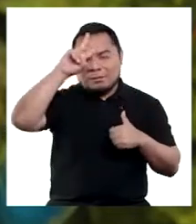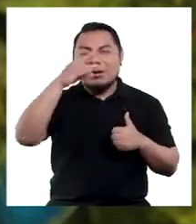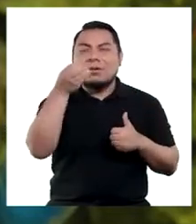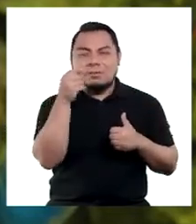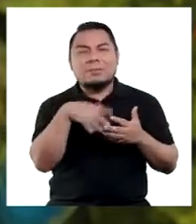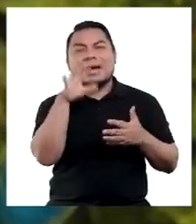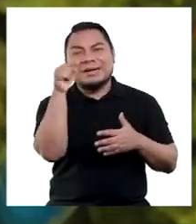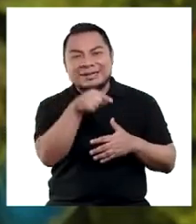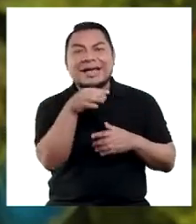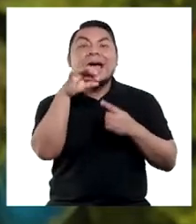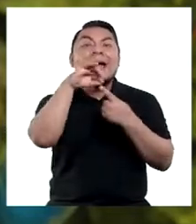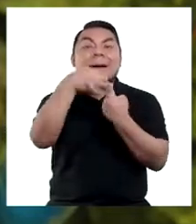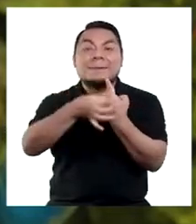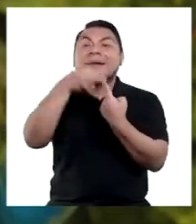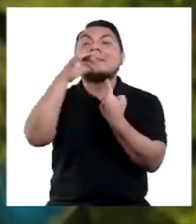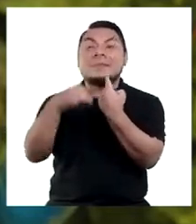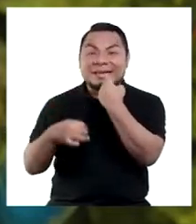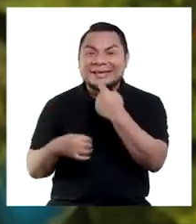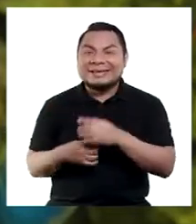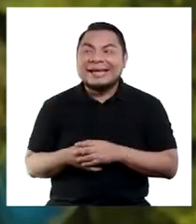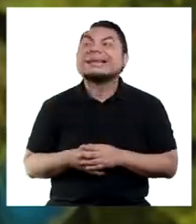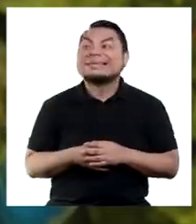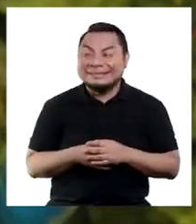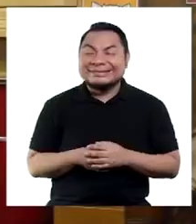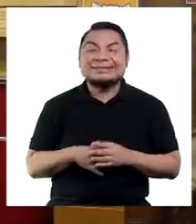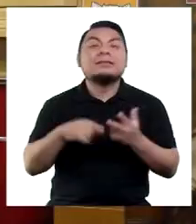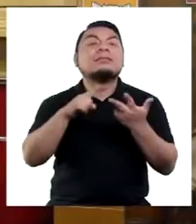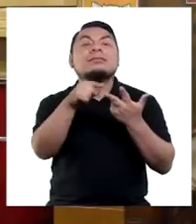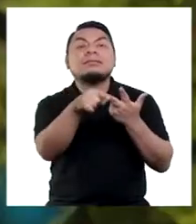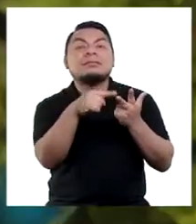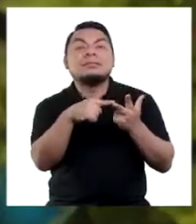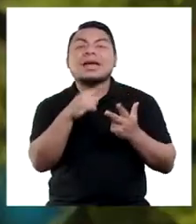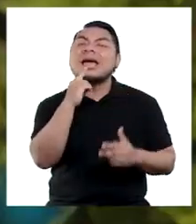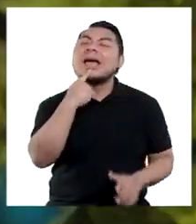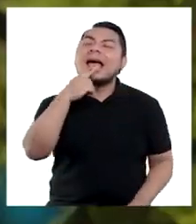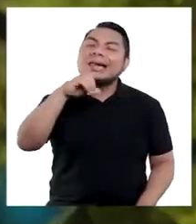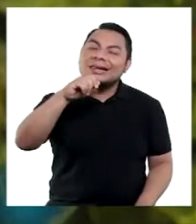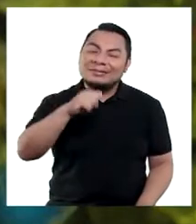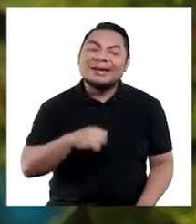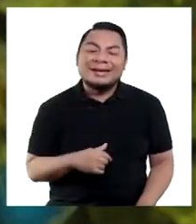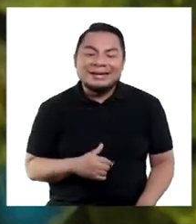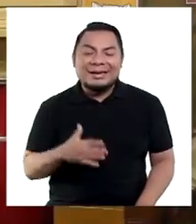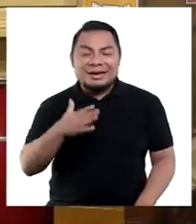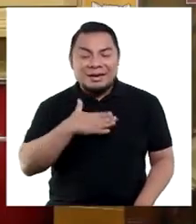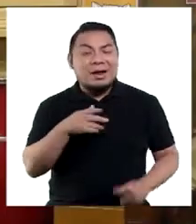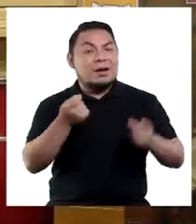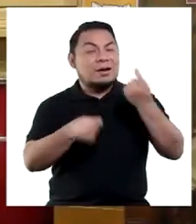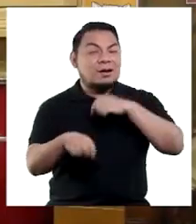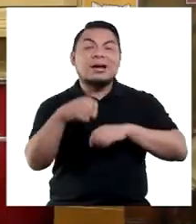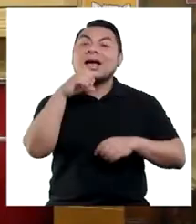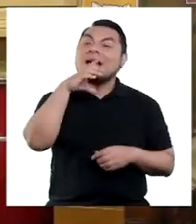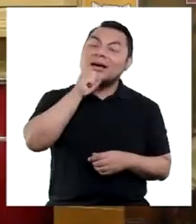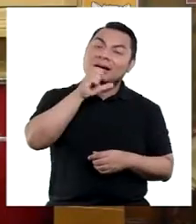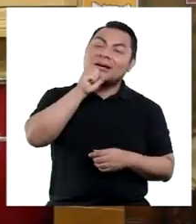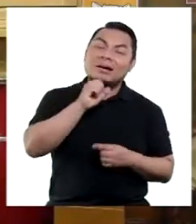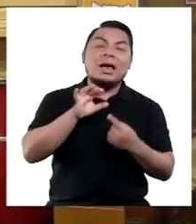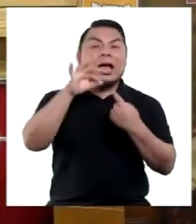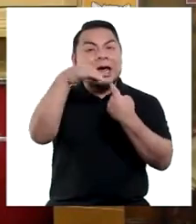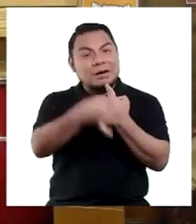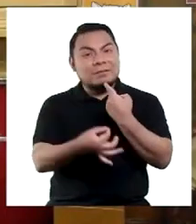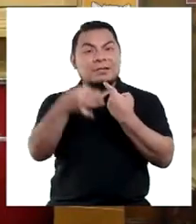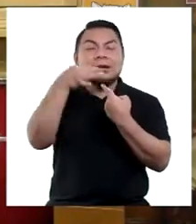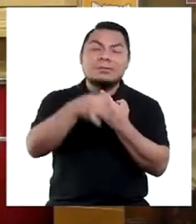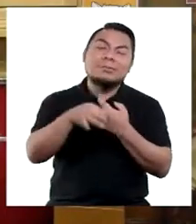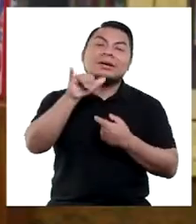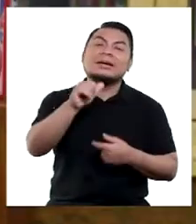partes del perú plátanos se suman también vendo naranjas